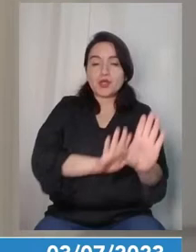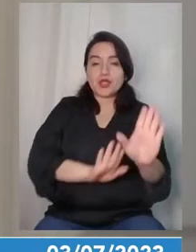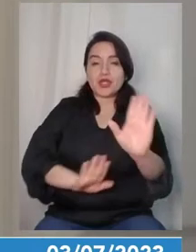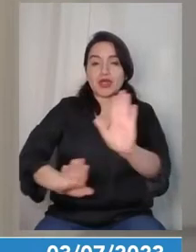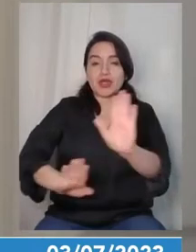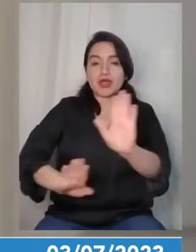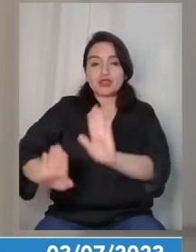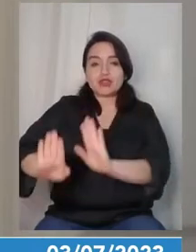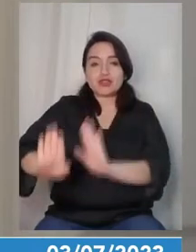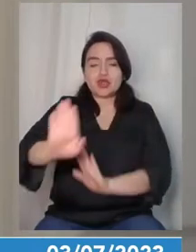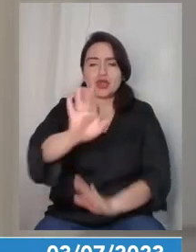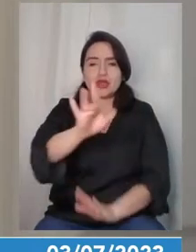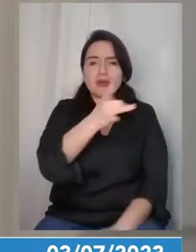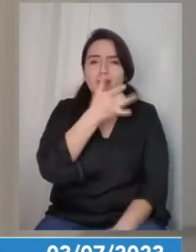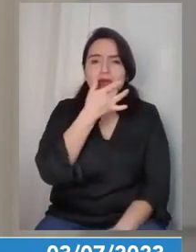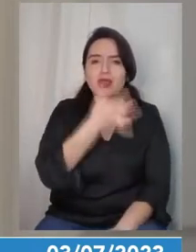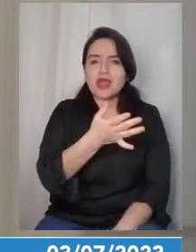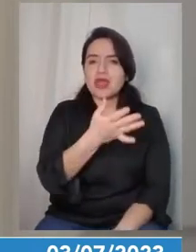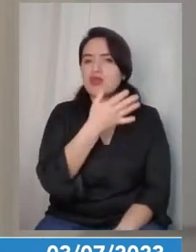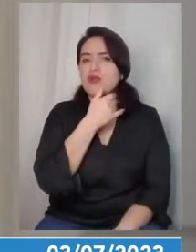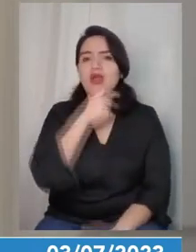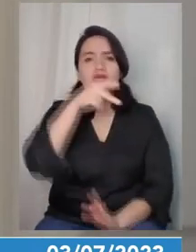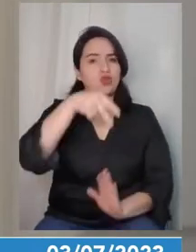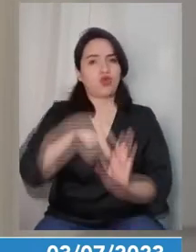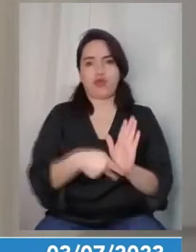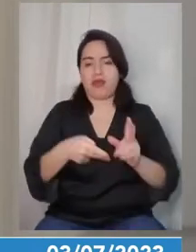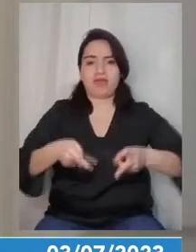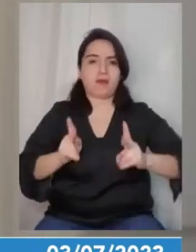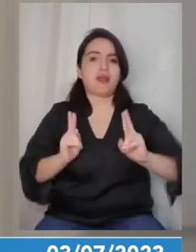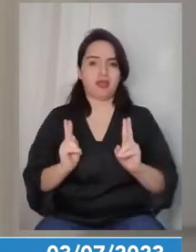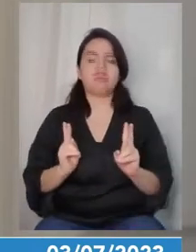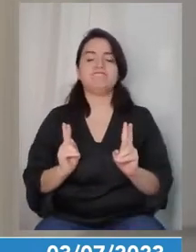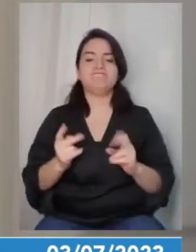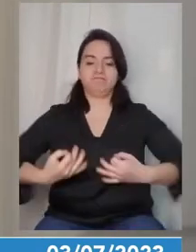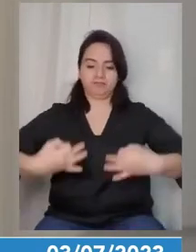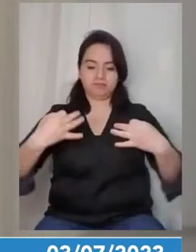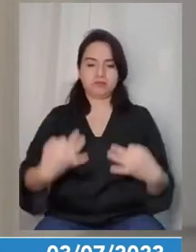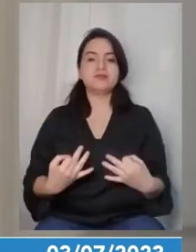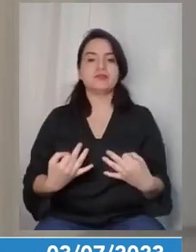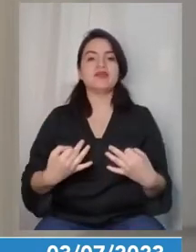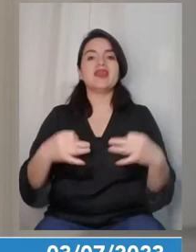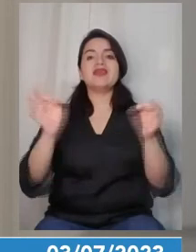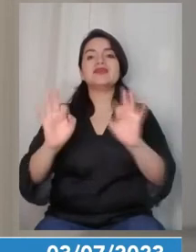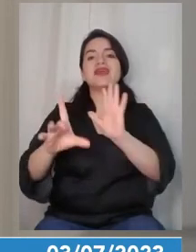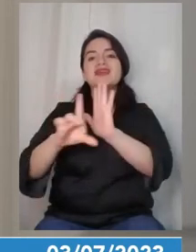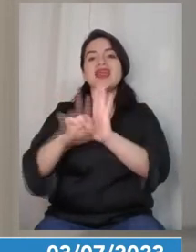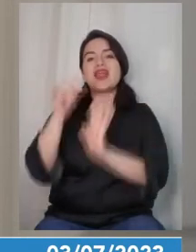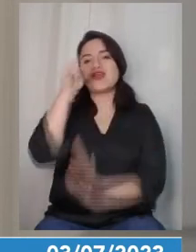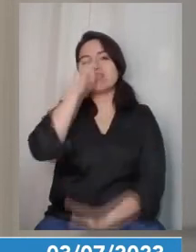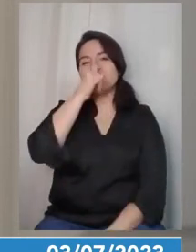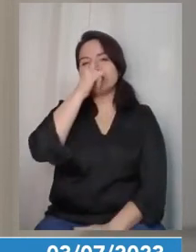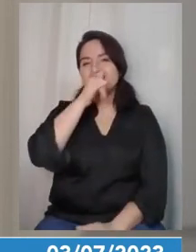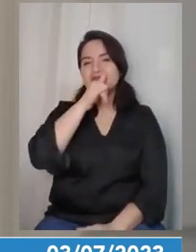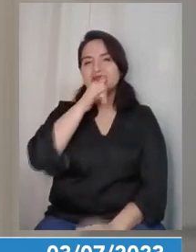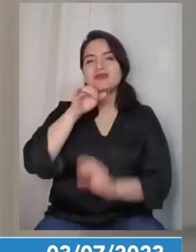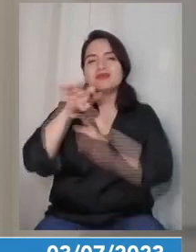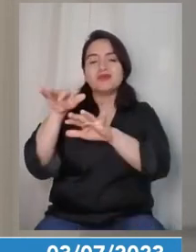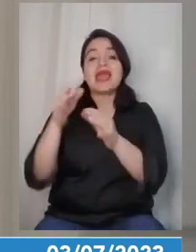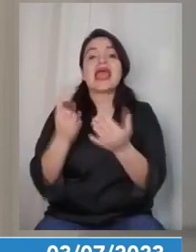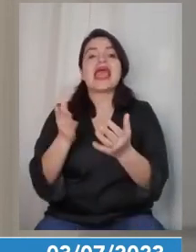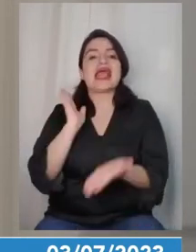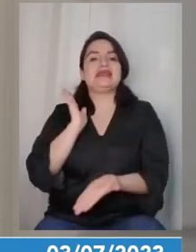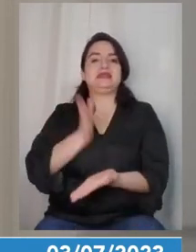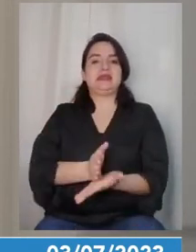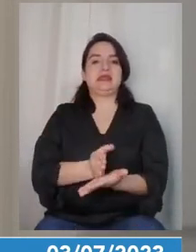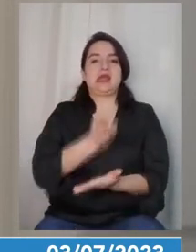que permita, ¿no es cierto?, satisfacer la definición legal de contaminación que exige un parámetro. Ah, y